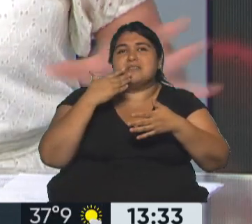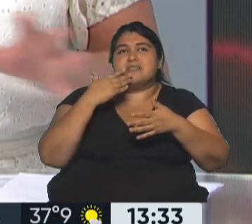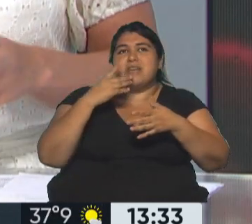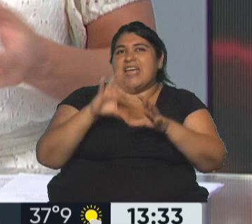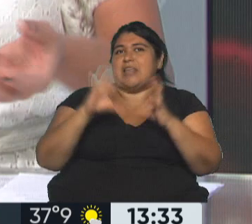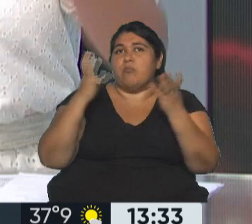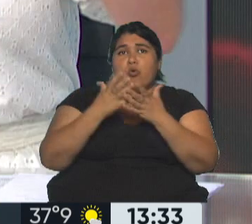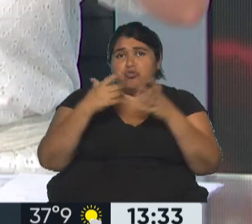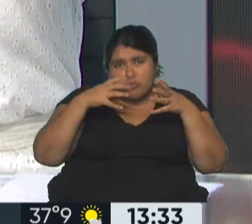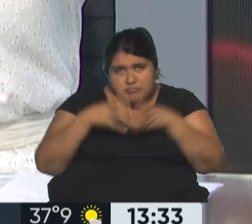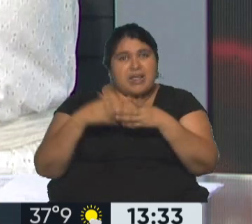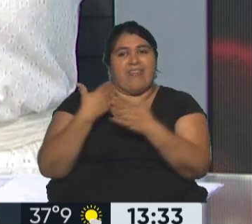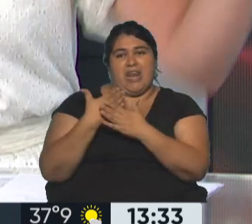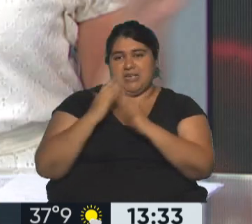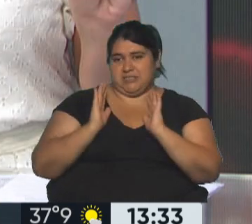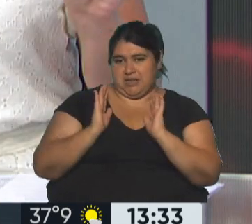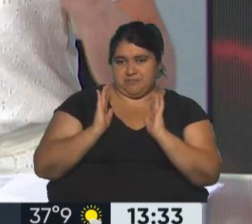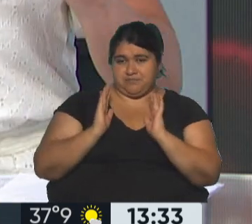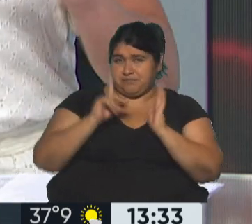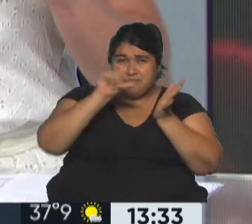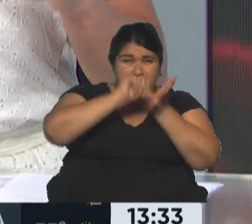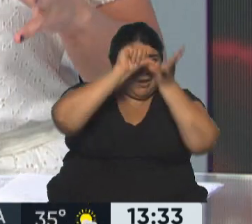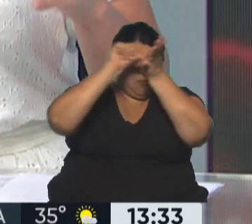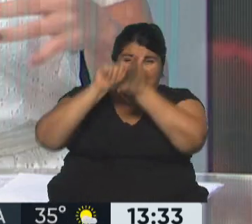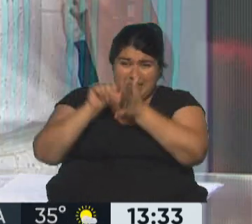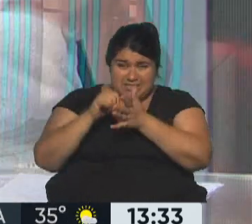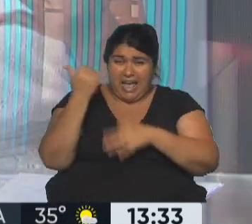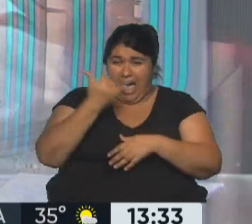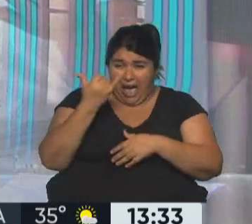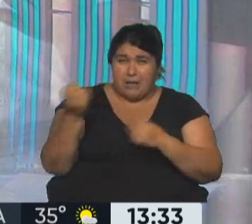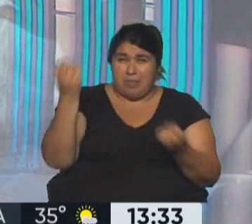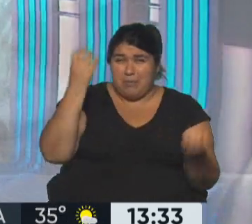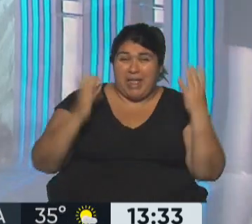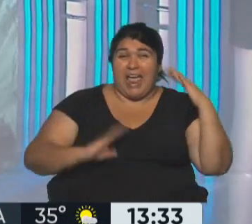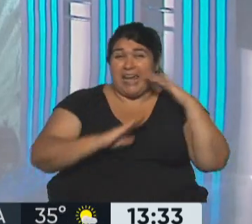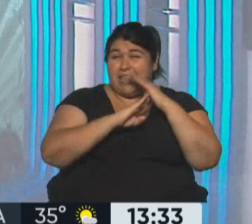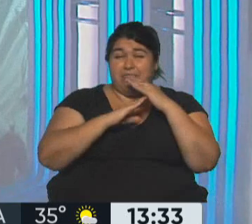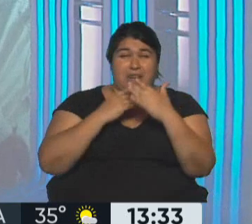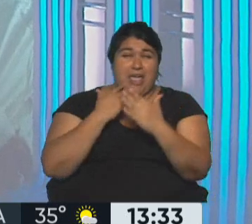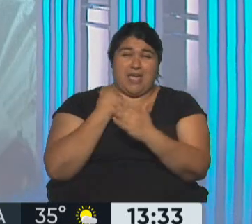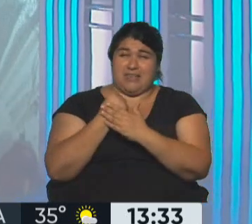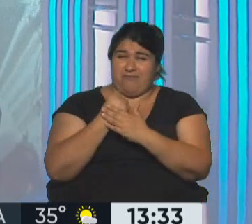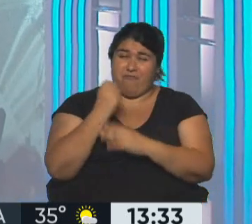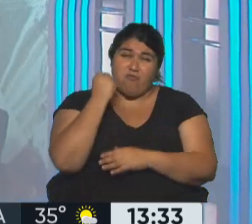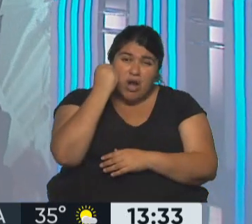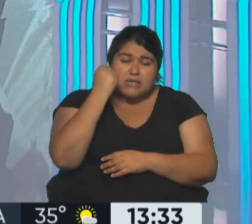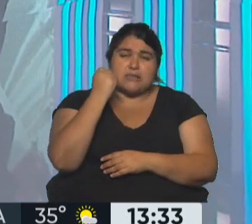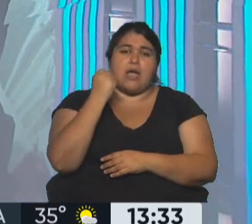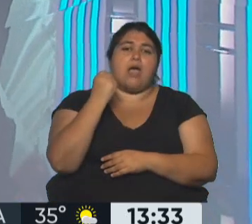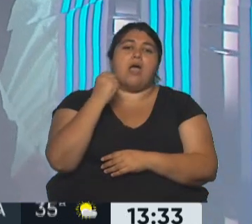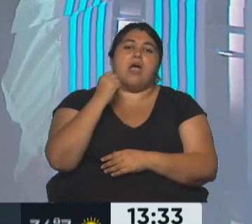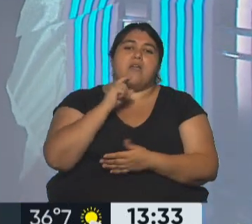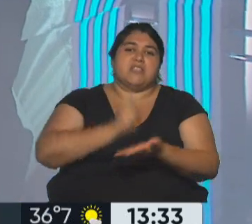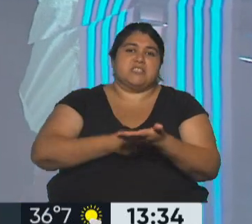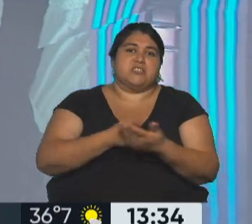digo? O sea, los giros conservadores de todos los países en donde están apareciendo líderes de extrema derecha utilizan a la religión, entre ellas el